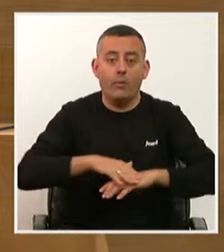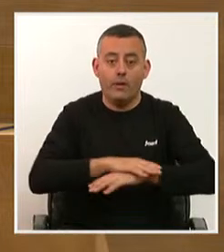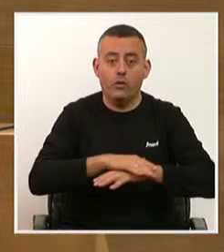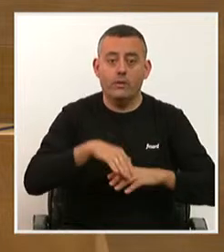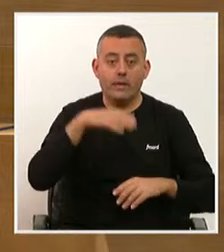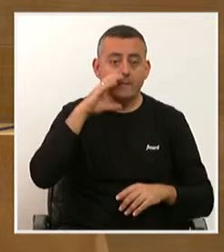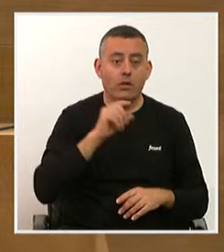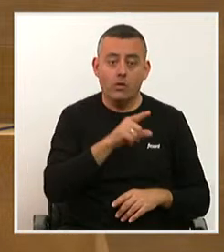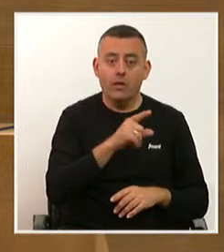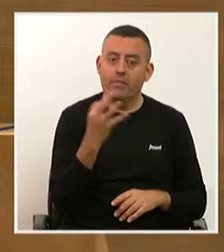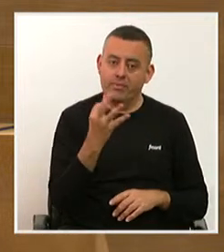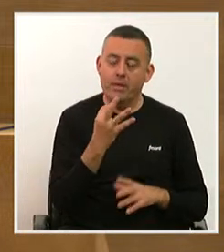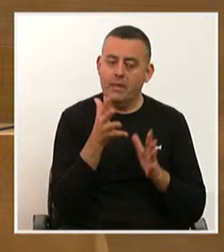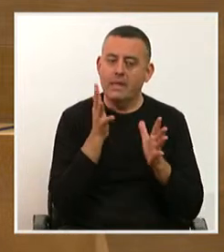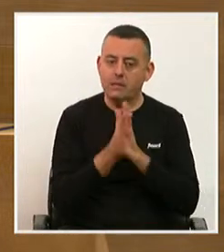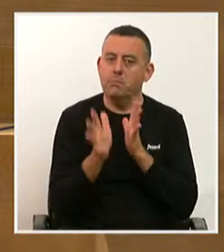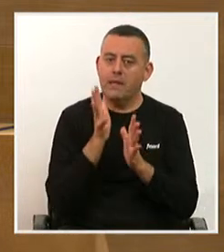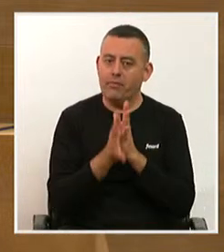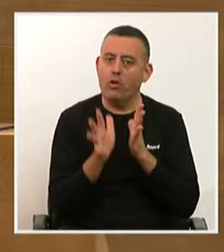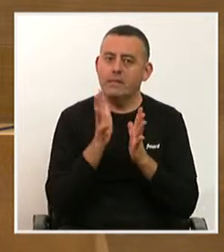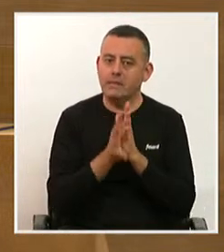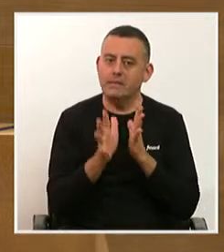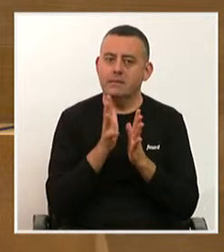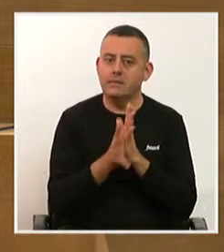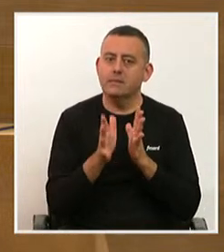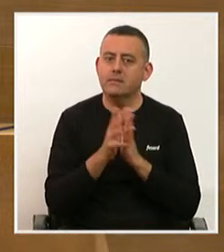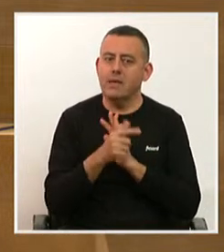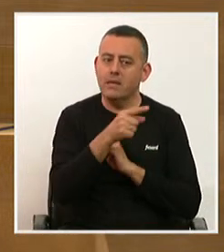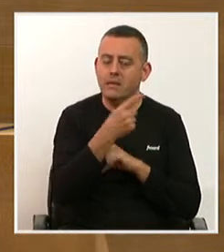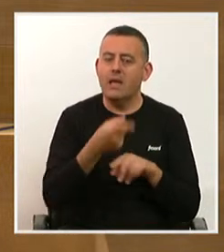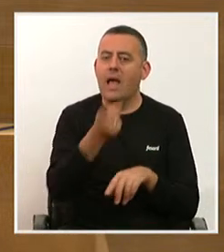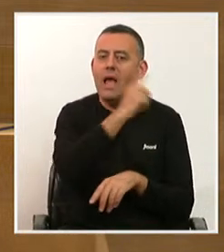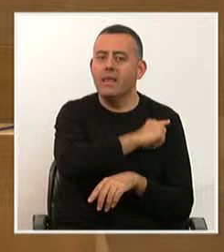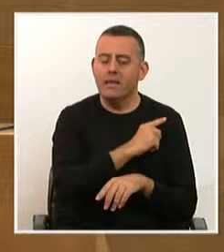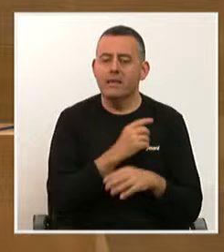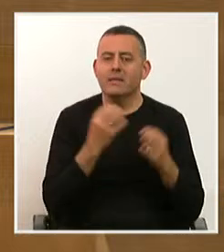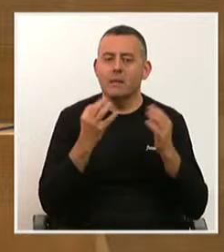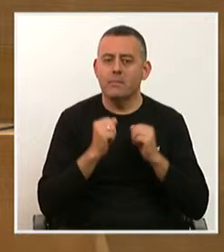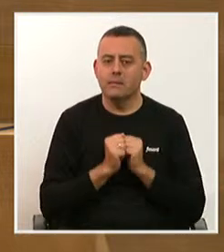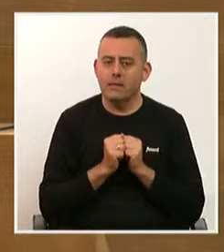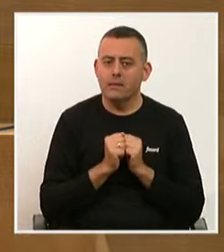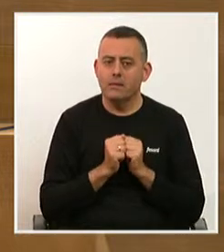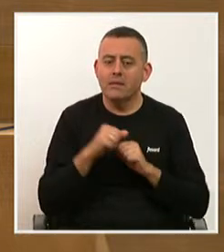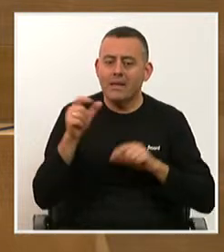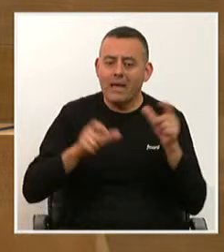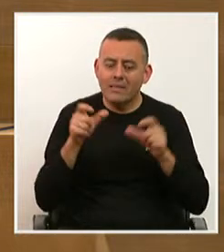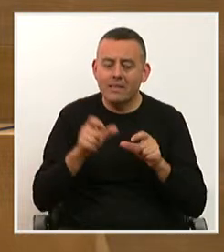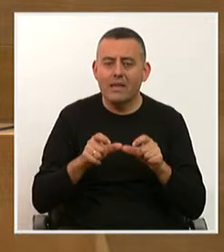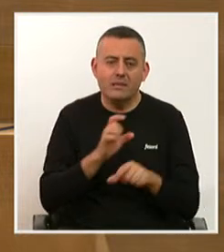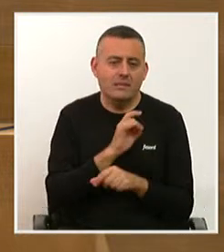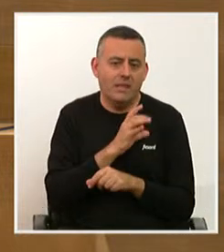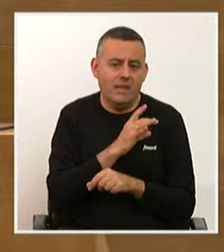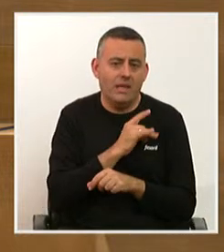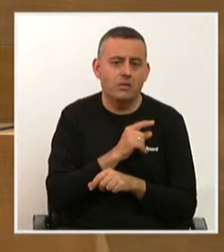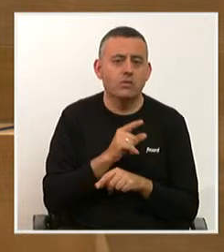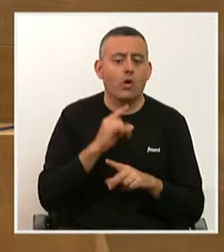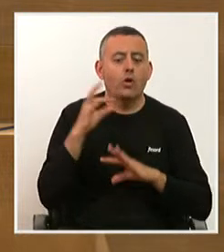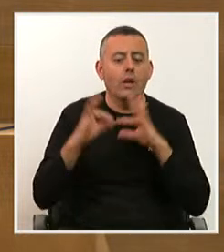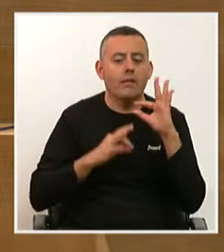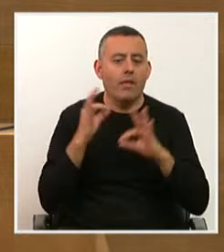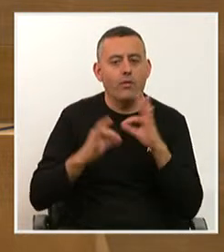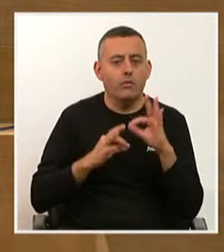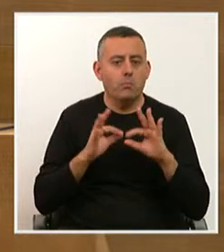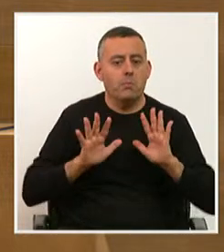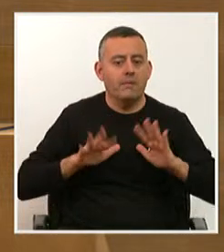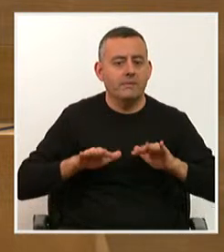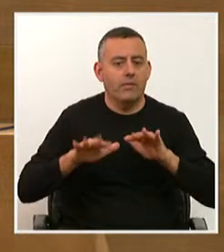de donar explicación les oportun explicación de lo que va a pasar ahí en en sindicat que orar una